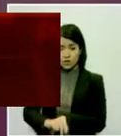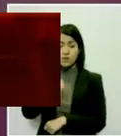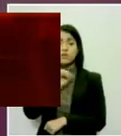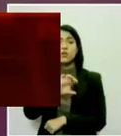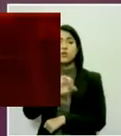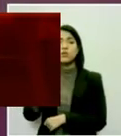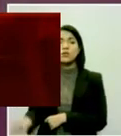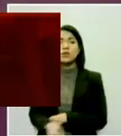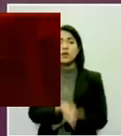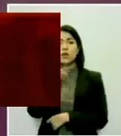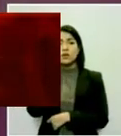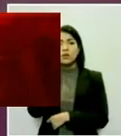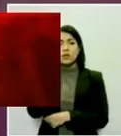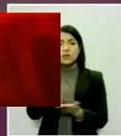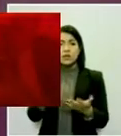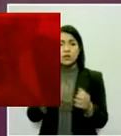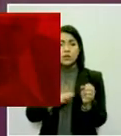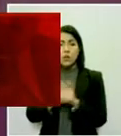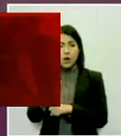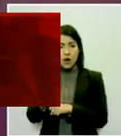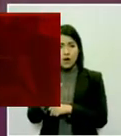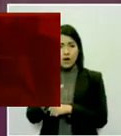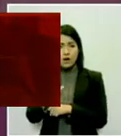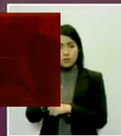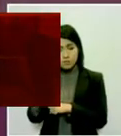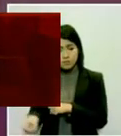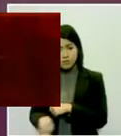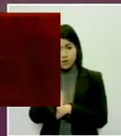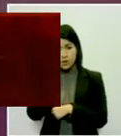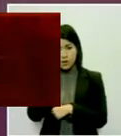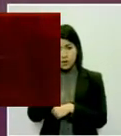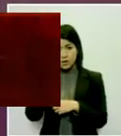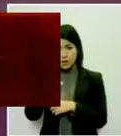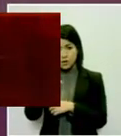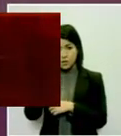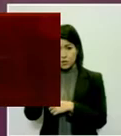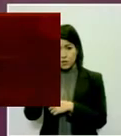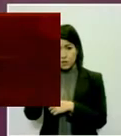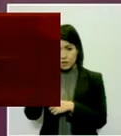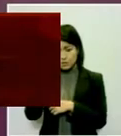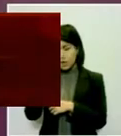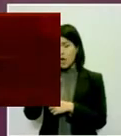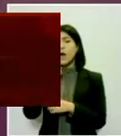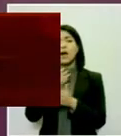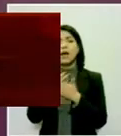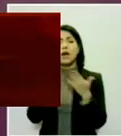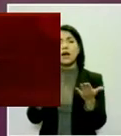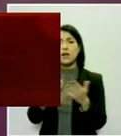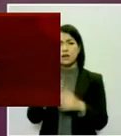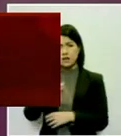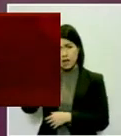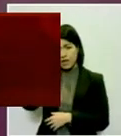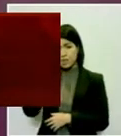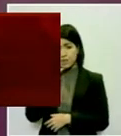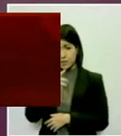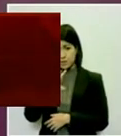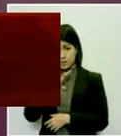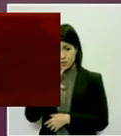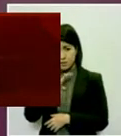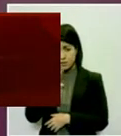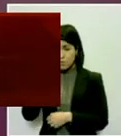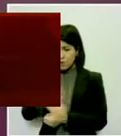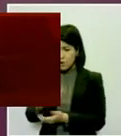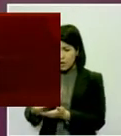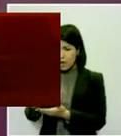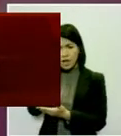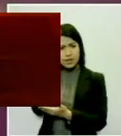pregunta es respecto, es para la de Colegio Bachilleres, Tere, si han puesto denuncias para las irregularidades que